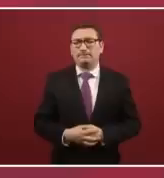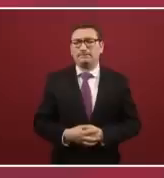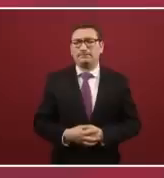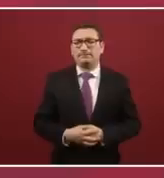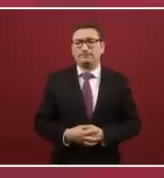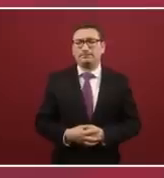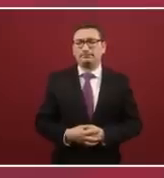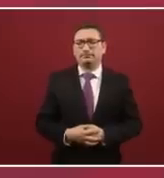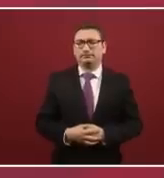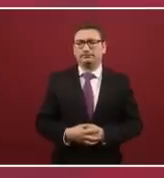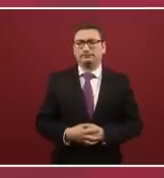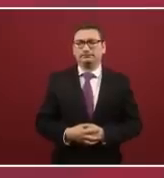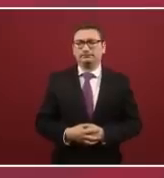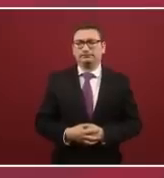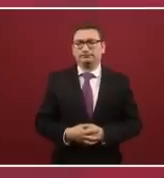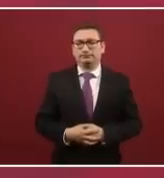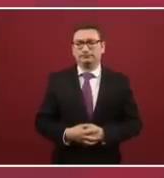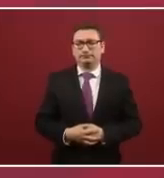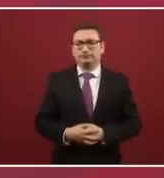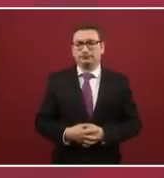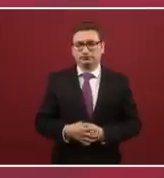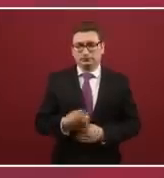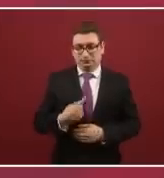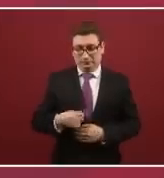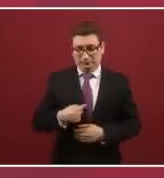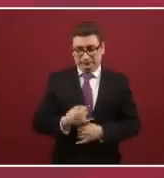Nosotros tenemos esa información